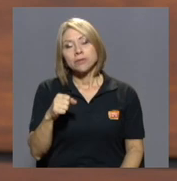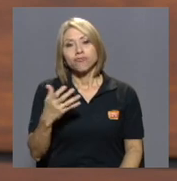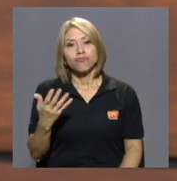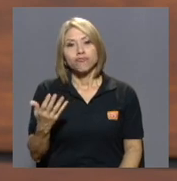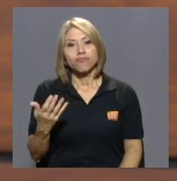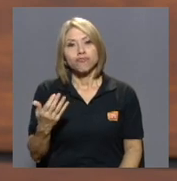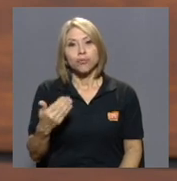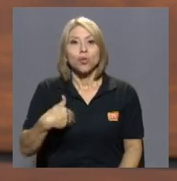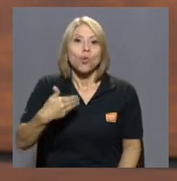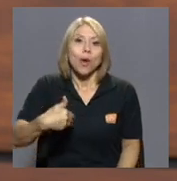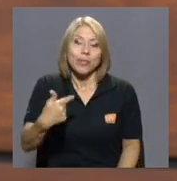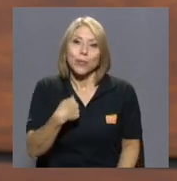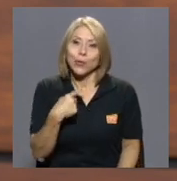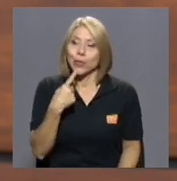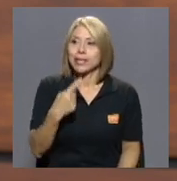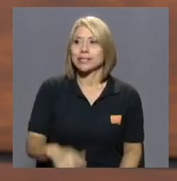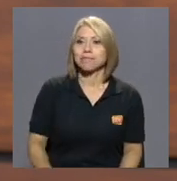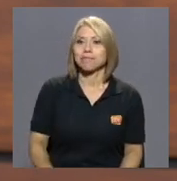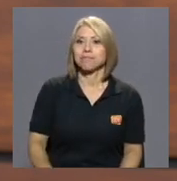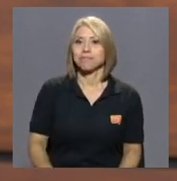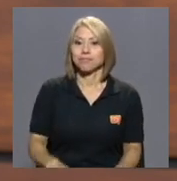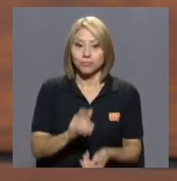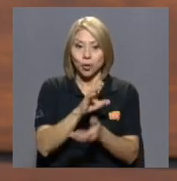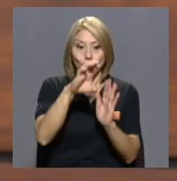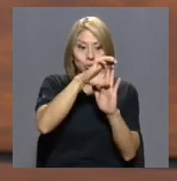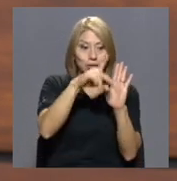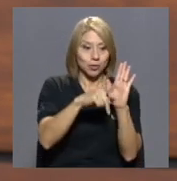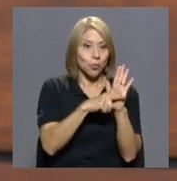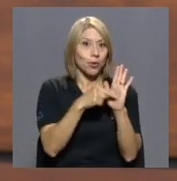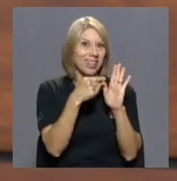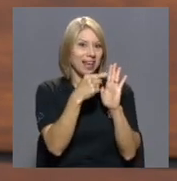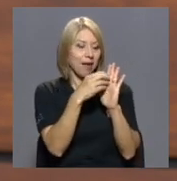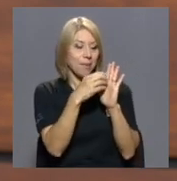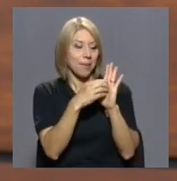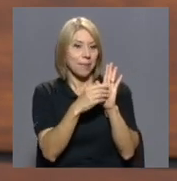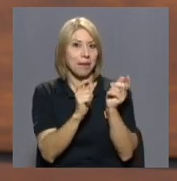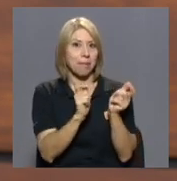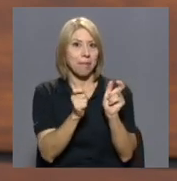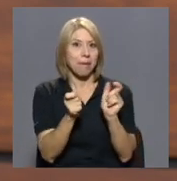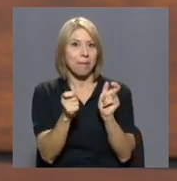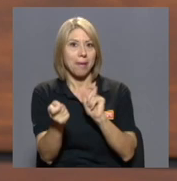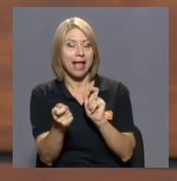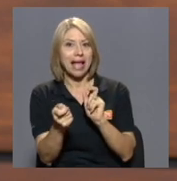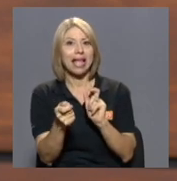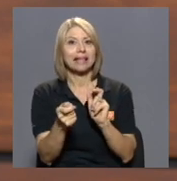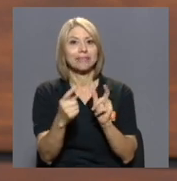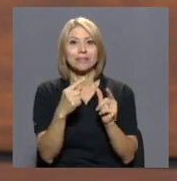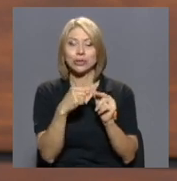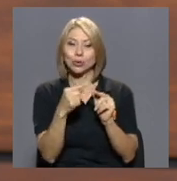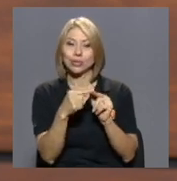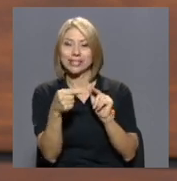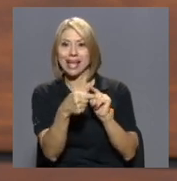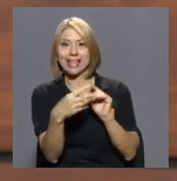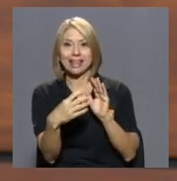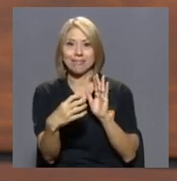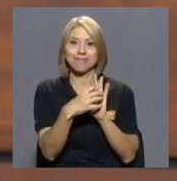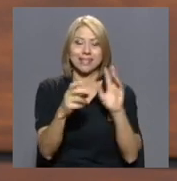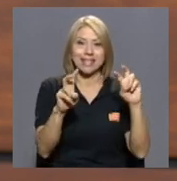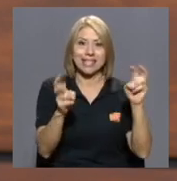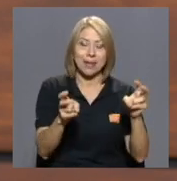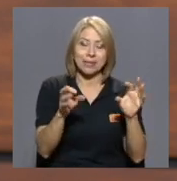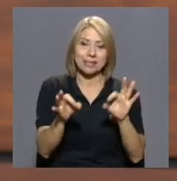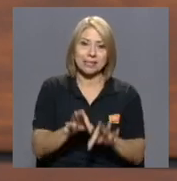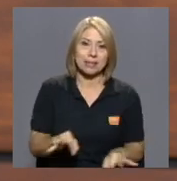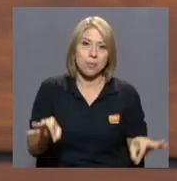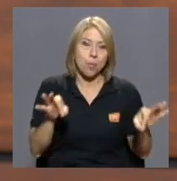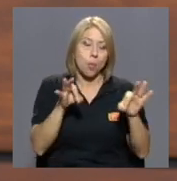cada vez que uno dice, bueno, reformemos la Constitución, hay temas de fondo importantes. Pero bueno, nosotros